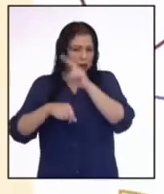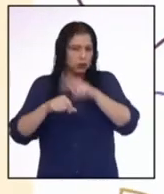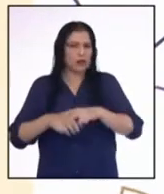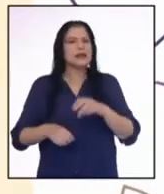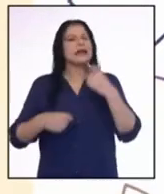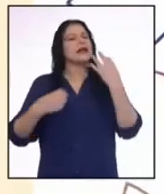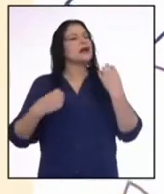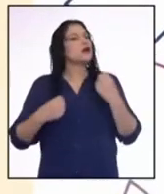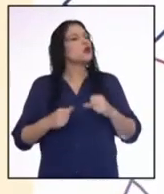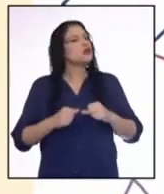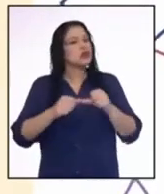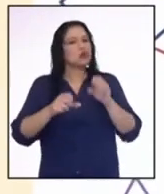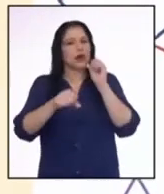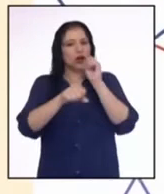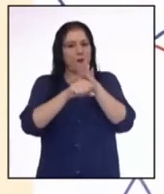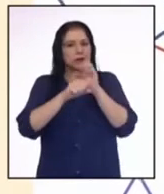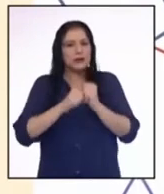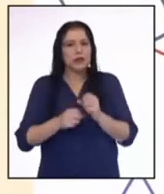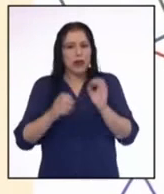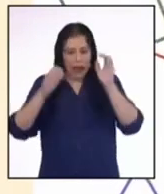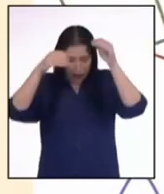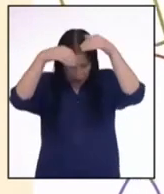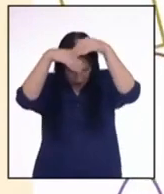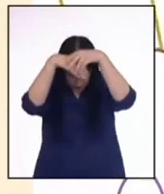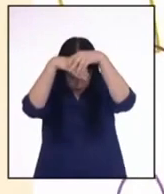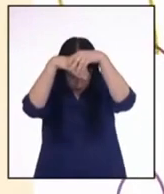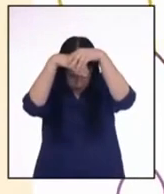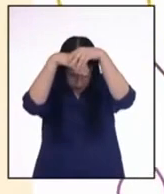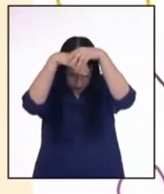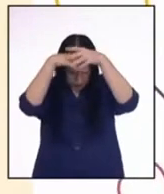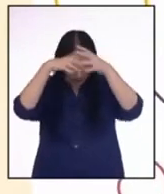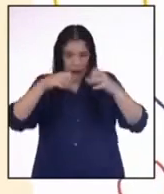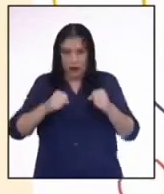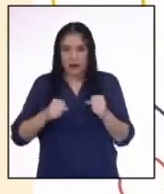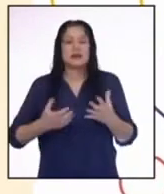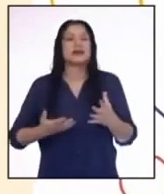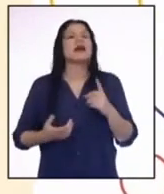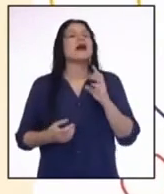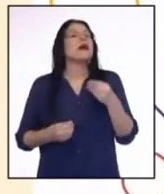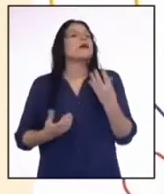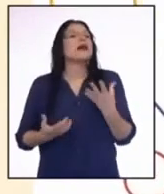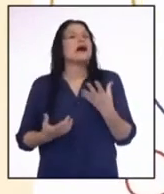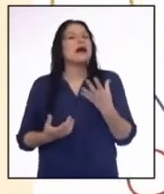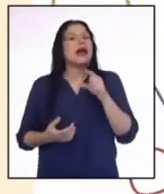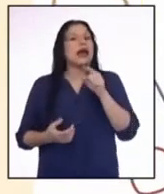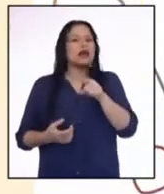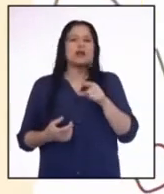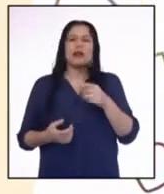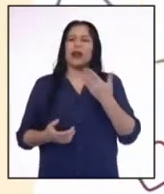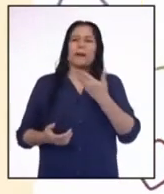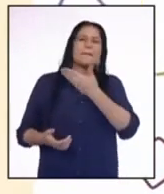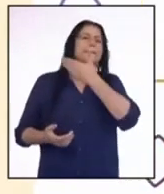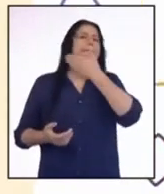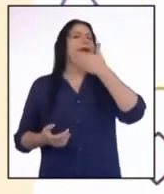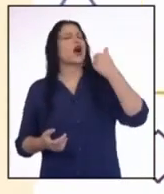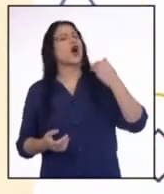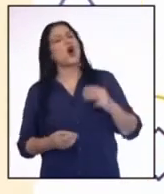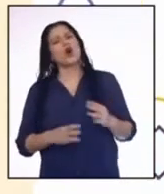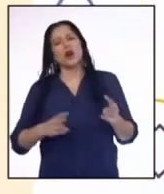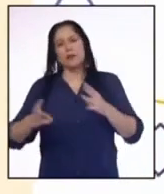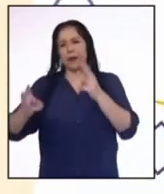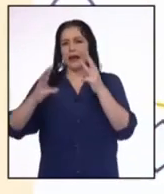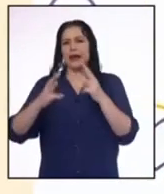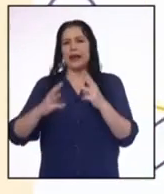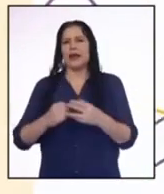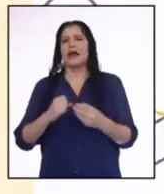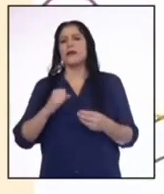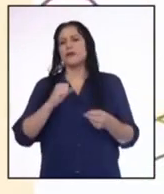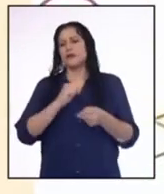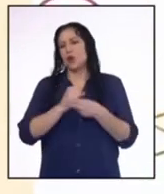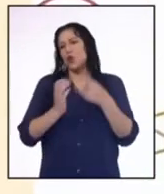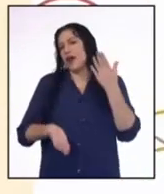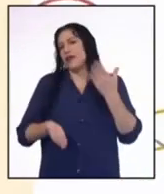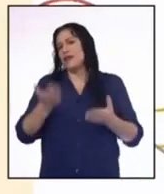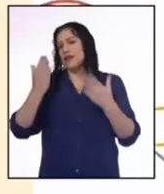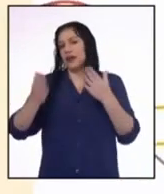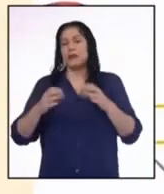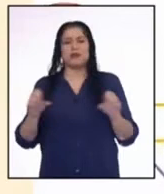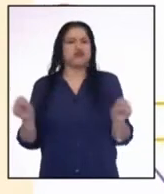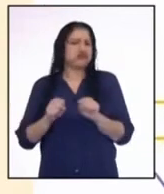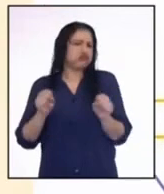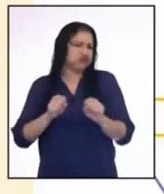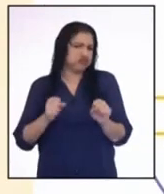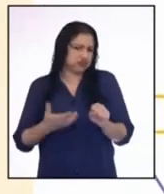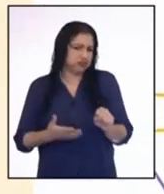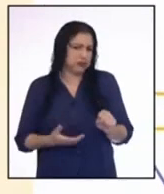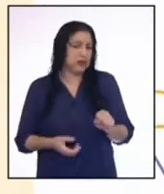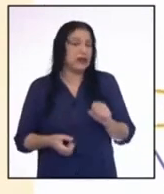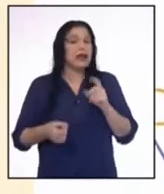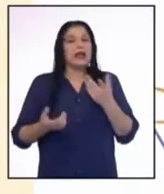opción en Puerto Rico agacharse, cubrirse y sujetarse. Para ellos es la medida de protección más segura en caso de un terremoto.